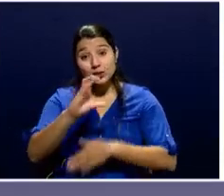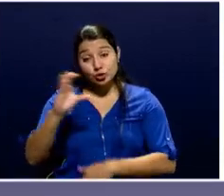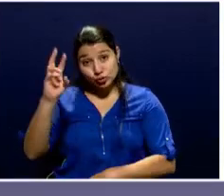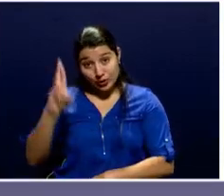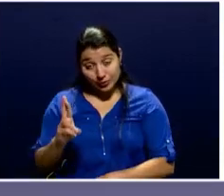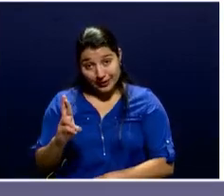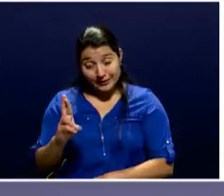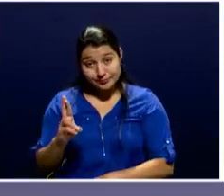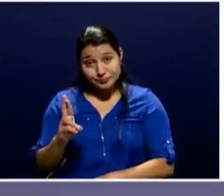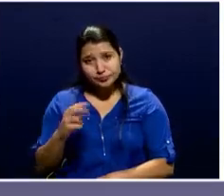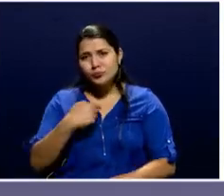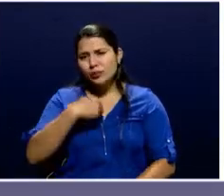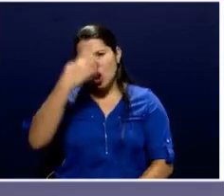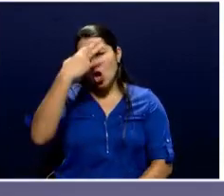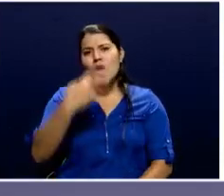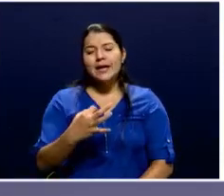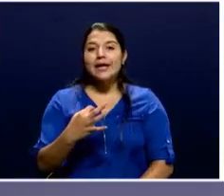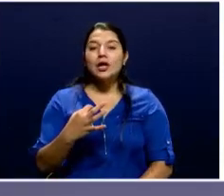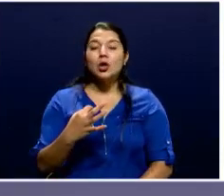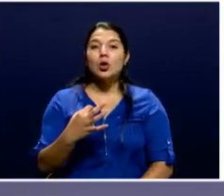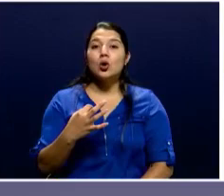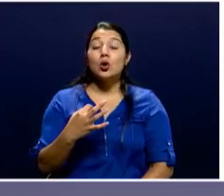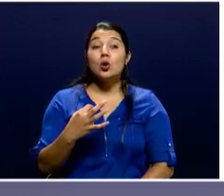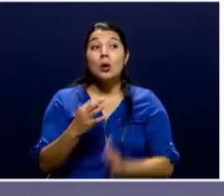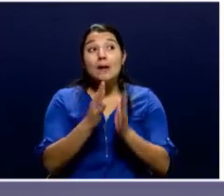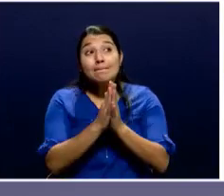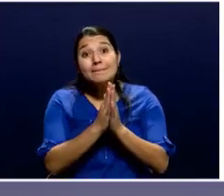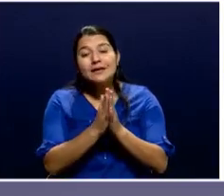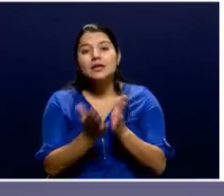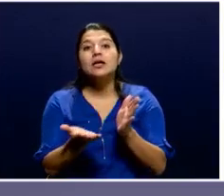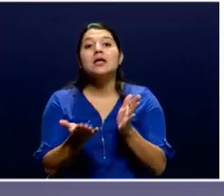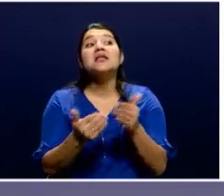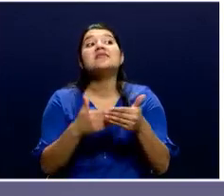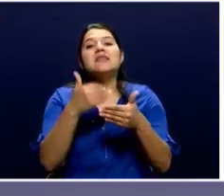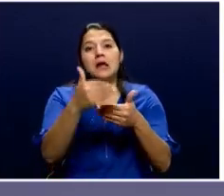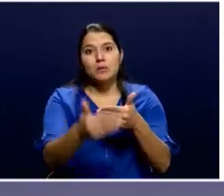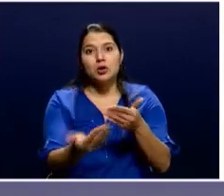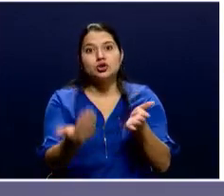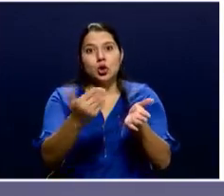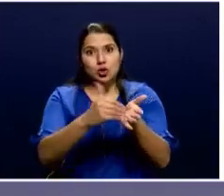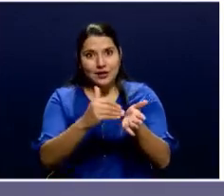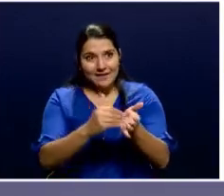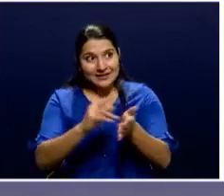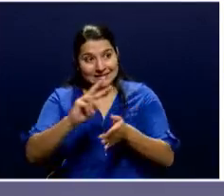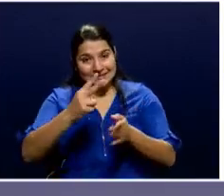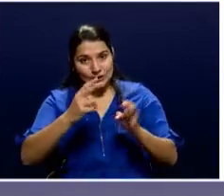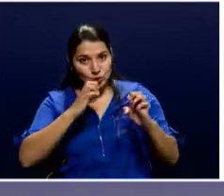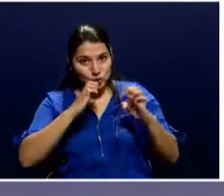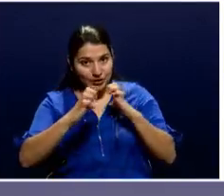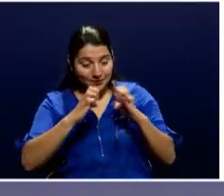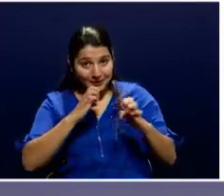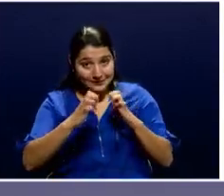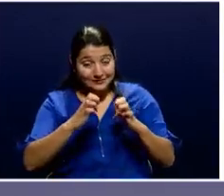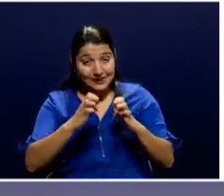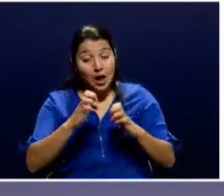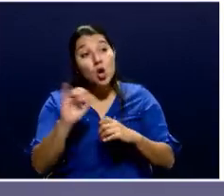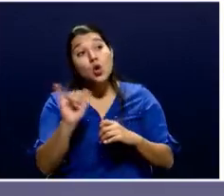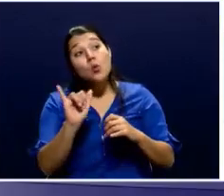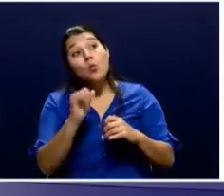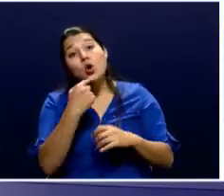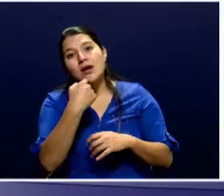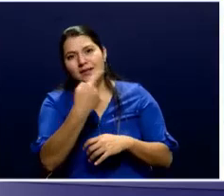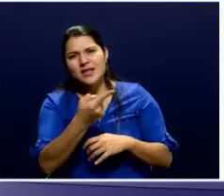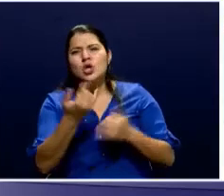Rica. Creo que vamos a pedirle nuevamente más adelante una segunda entrevista Como le decía,